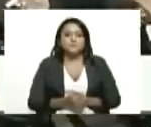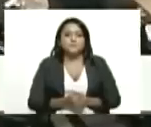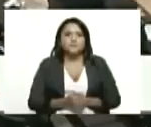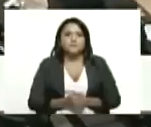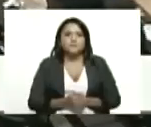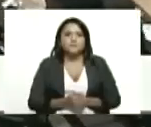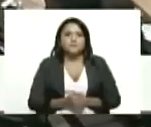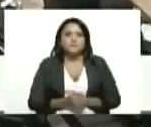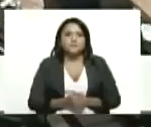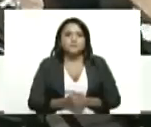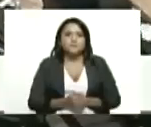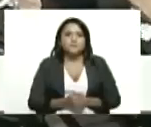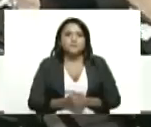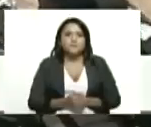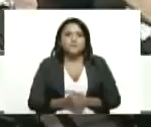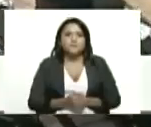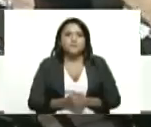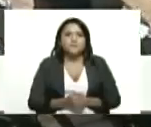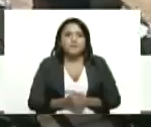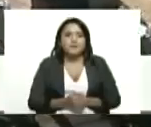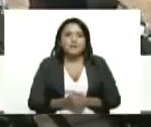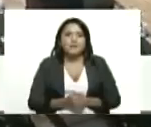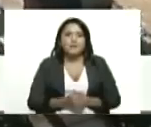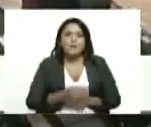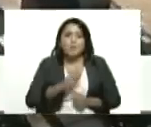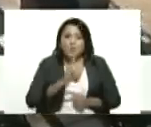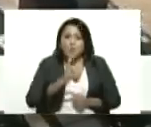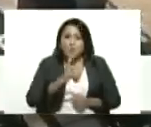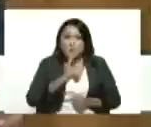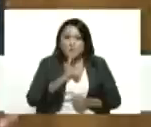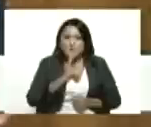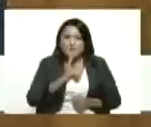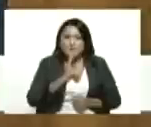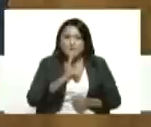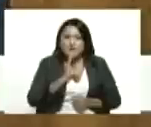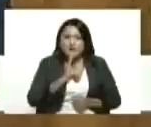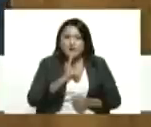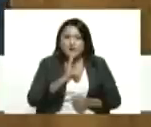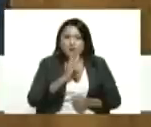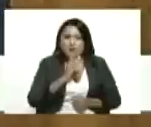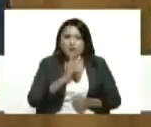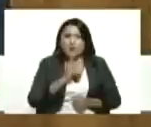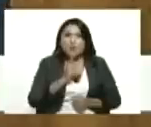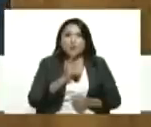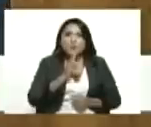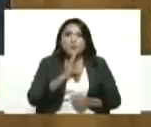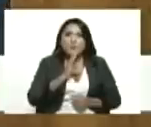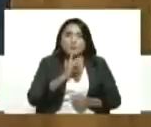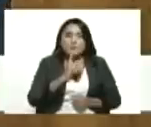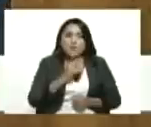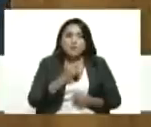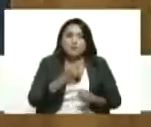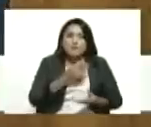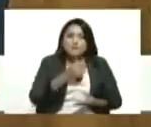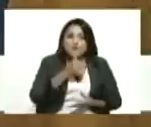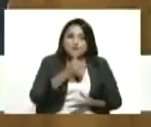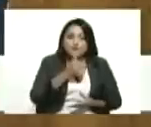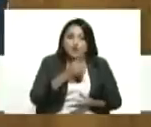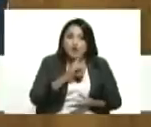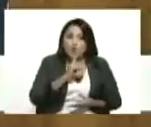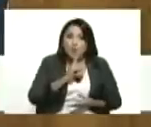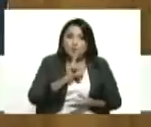No hay reserva en los bancos en este tema. Ningún banco puede decir, no te puedo dar la información.